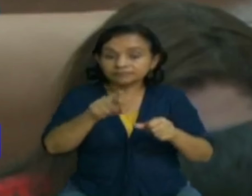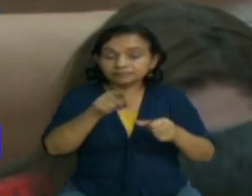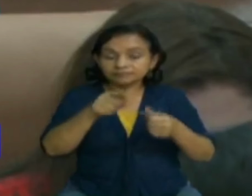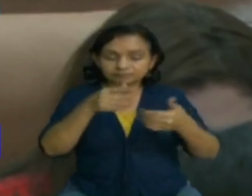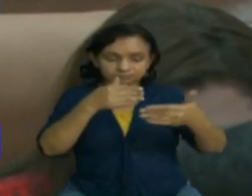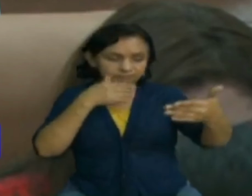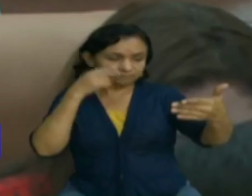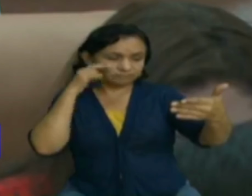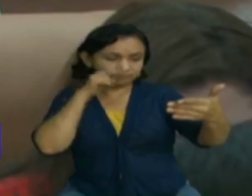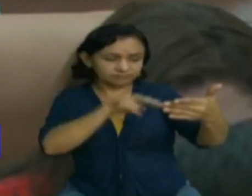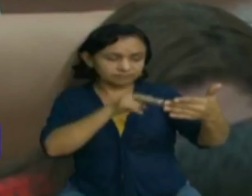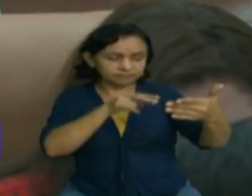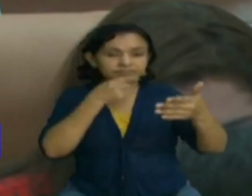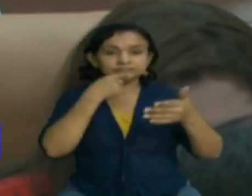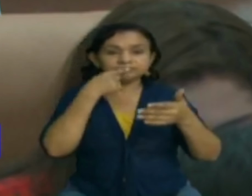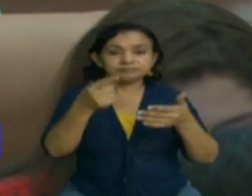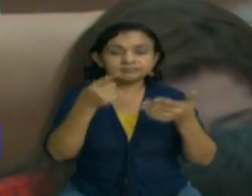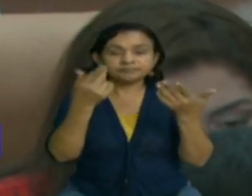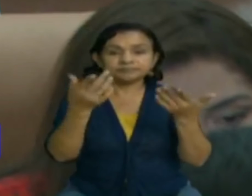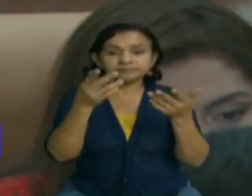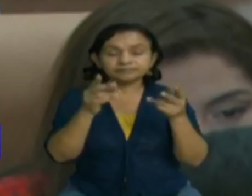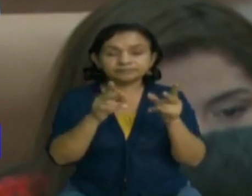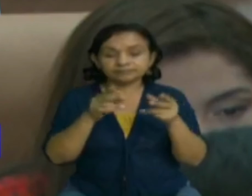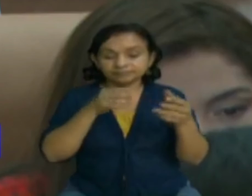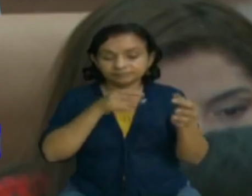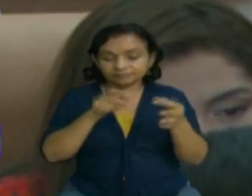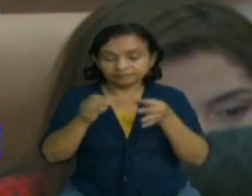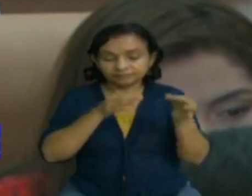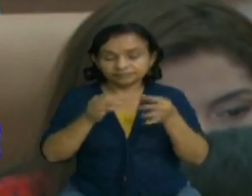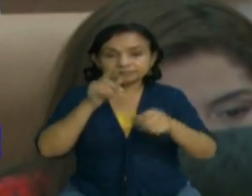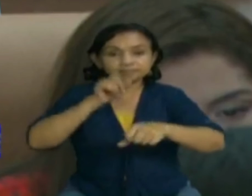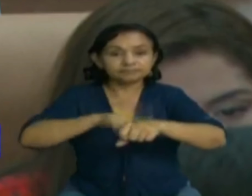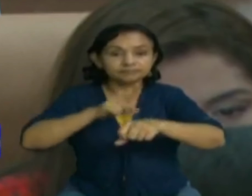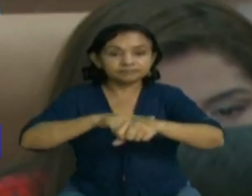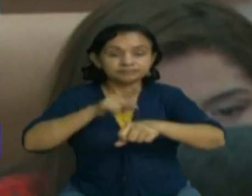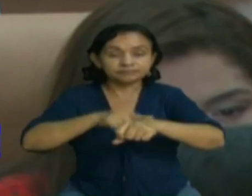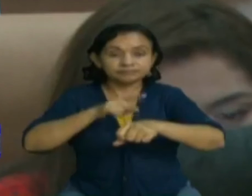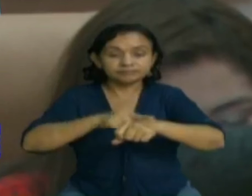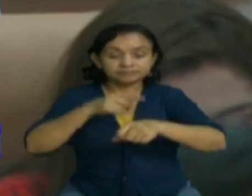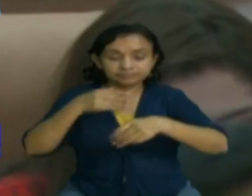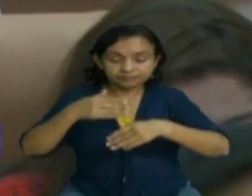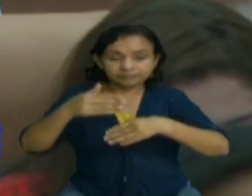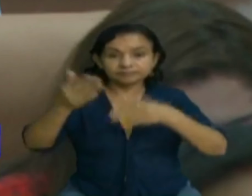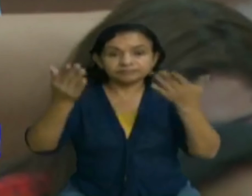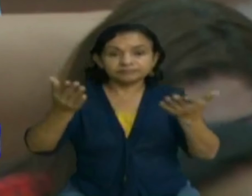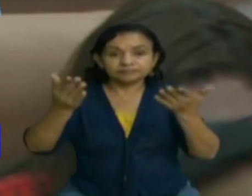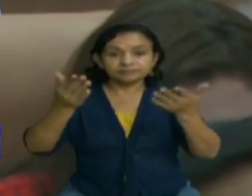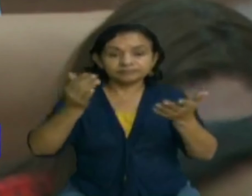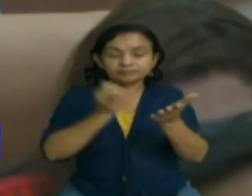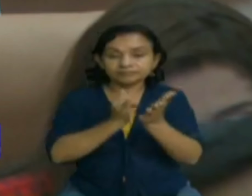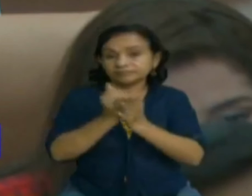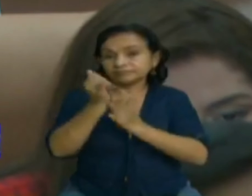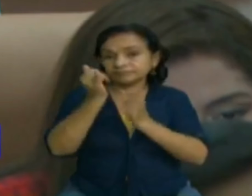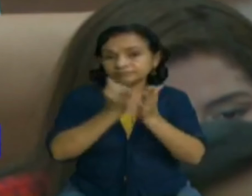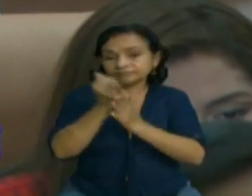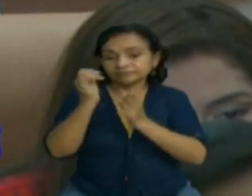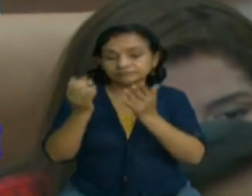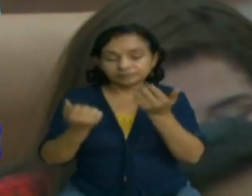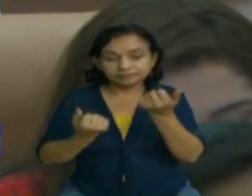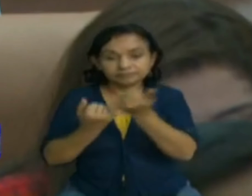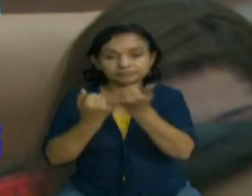solicitud y señalará de forma expresa el plazo razonable para la investigación